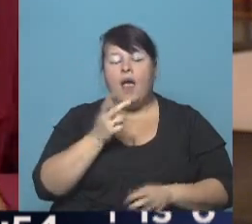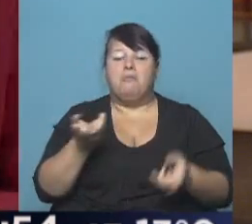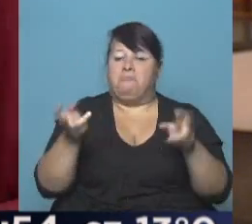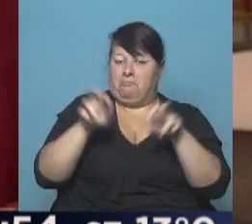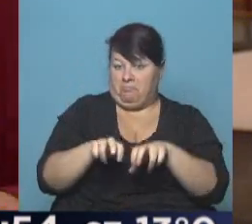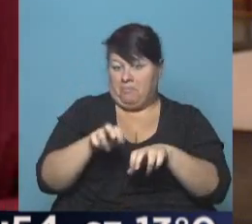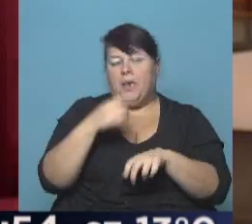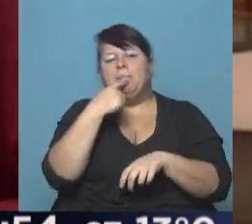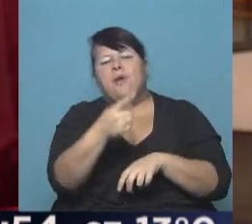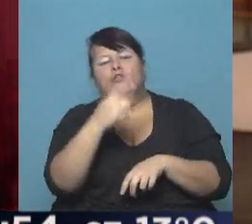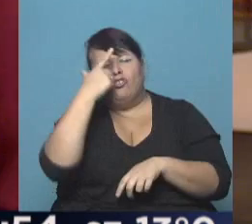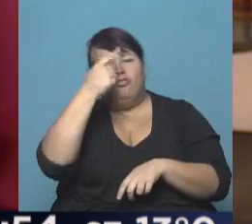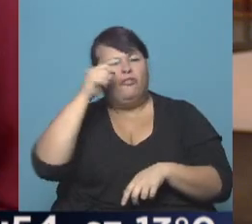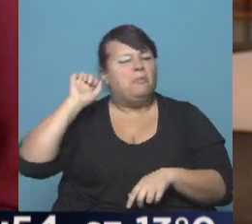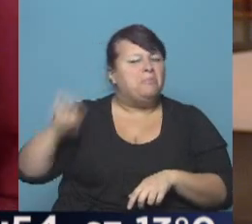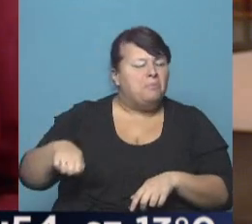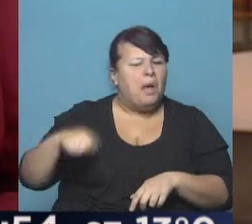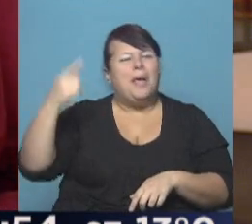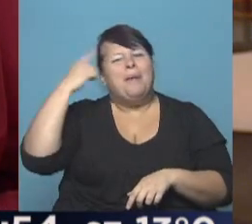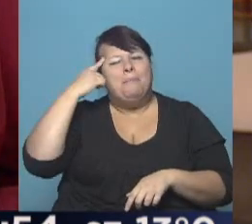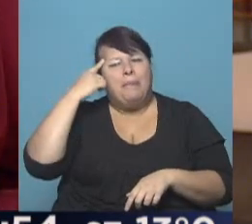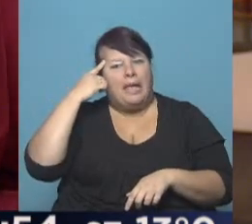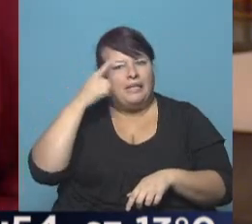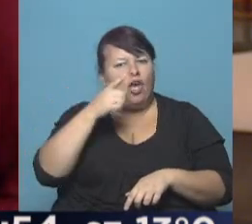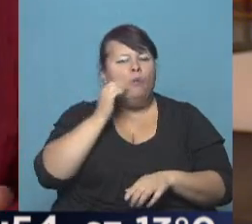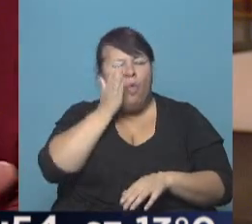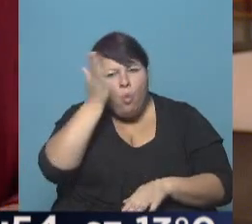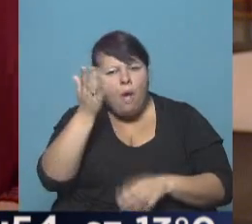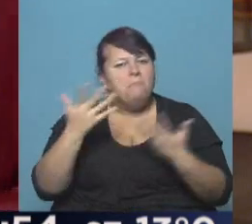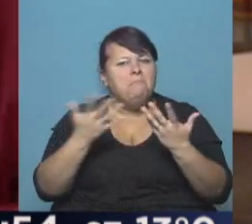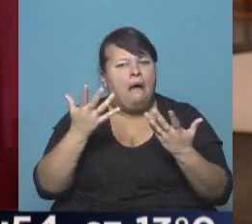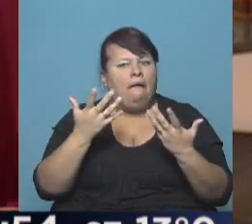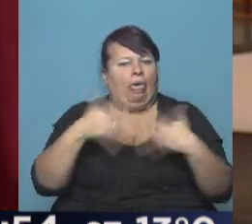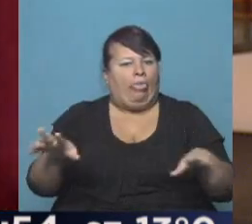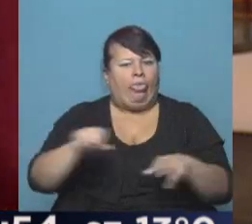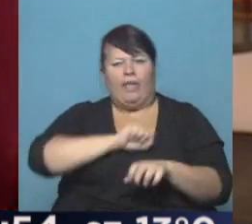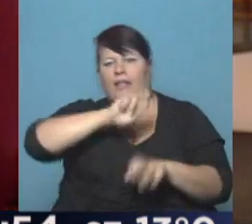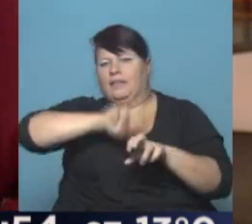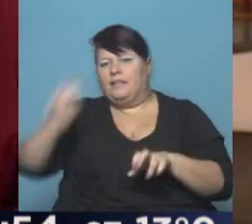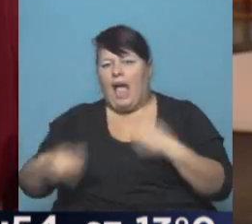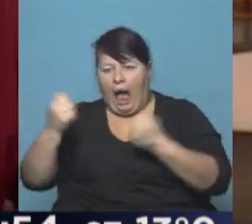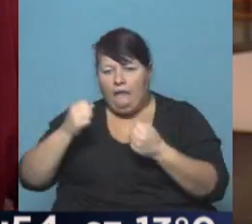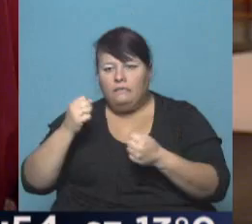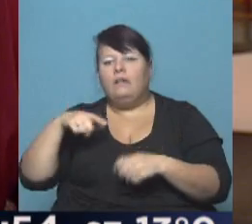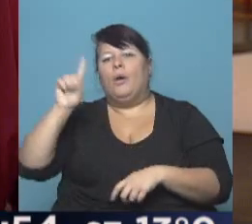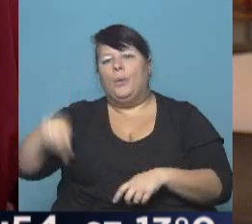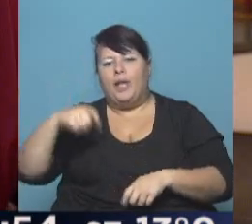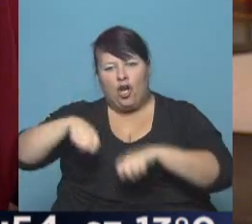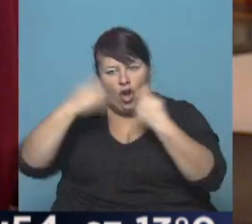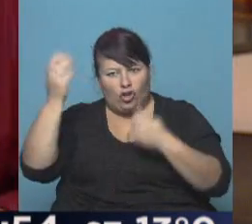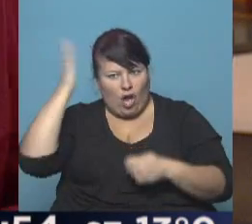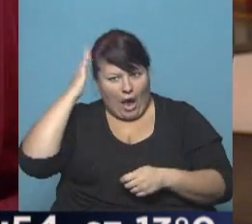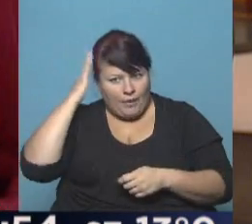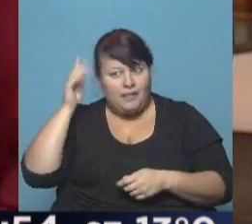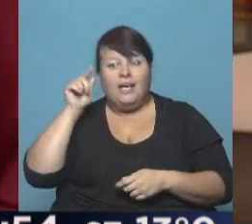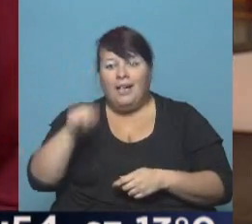le preguntó al chófer hechos para no le contestaba pensó que se había quedado dormido que había pasado algo se arrojó del automóvil y esto le provocó fractura de